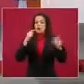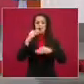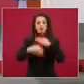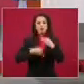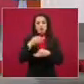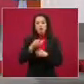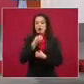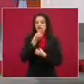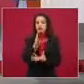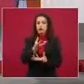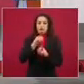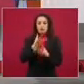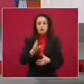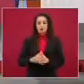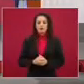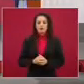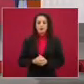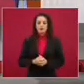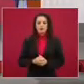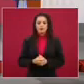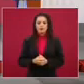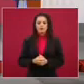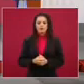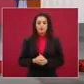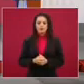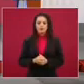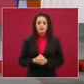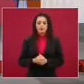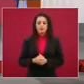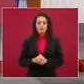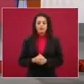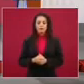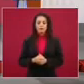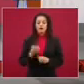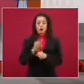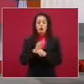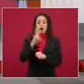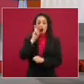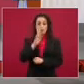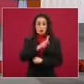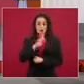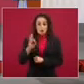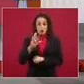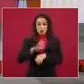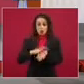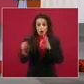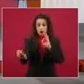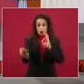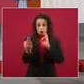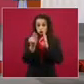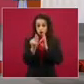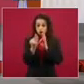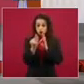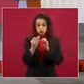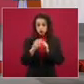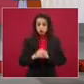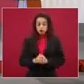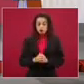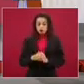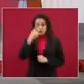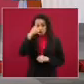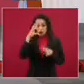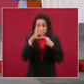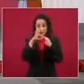Entonces, vamos a ver si podemos ampliarlo, porque o préstame el micrófono.